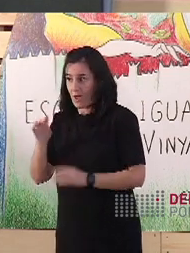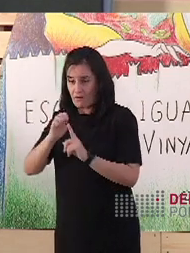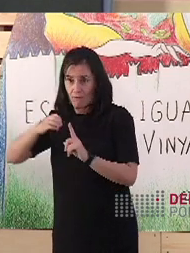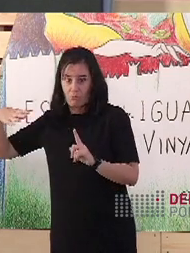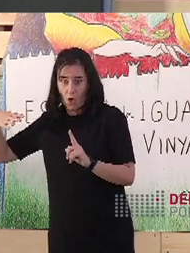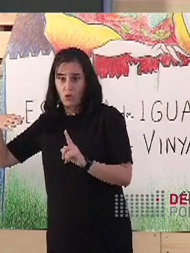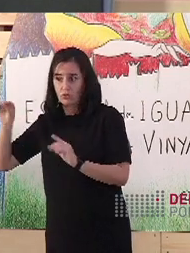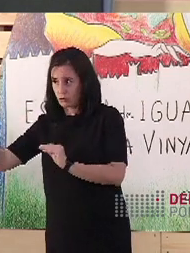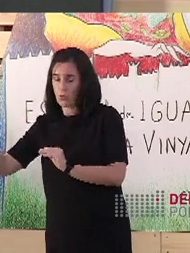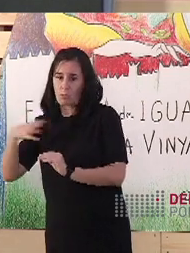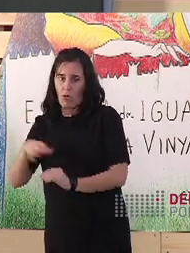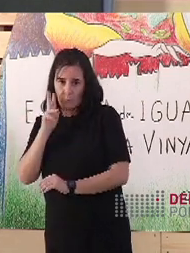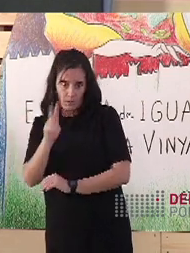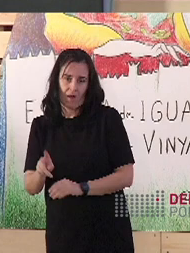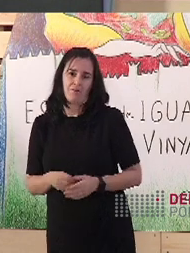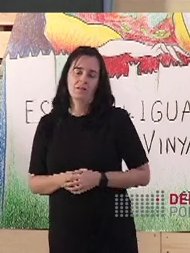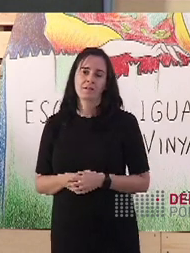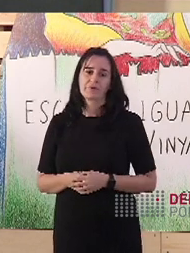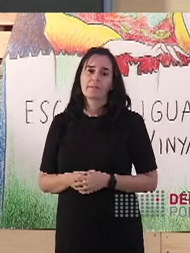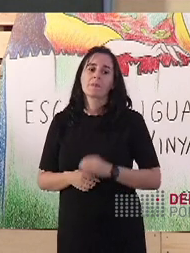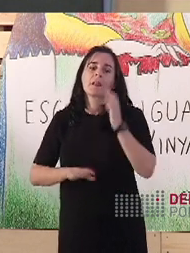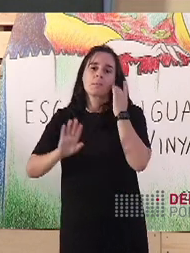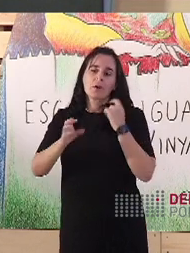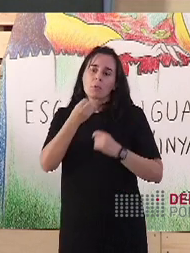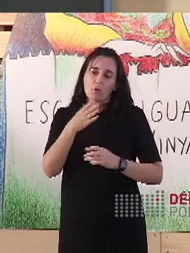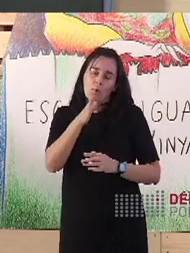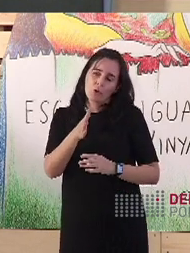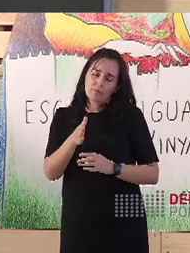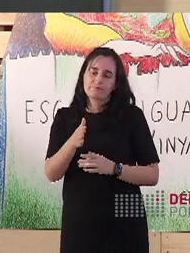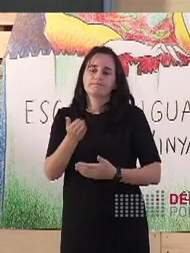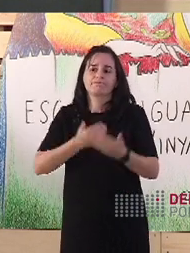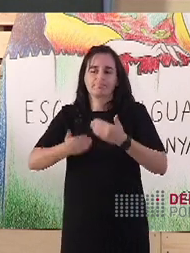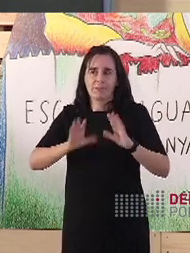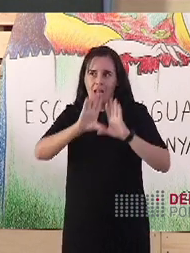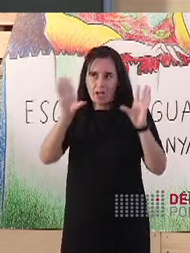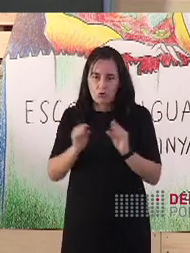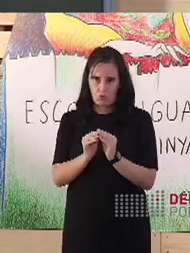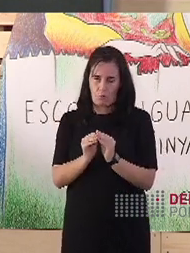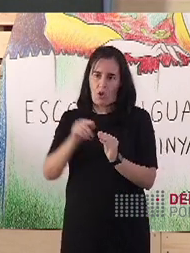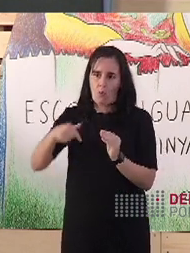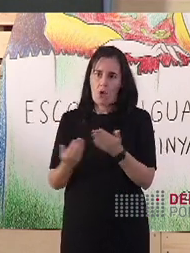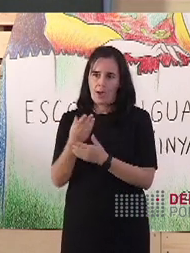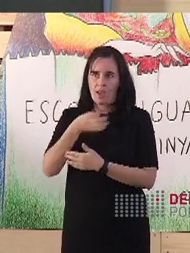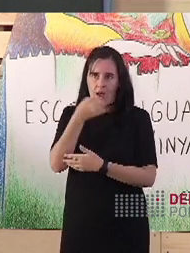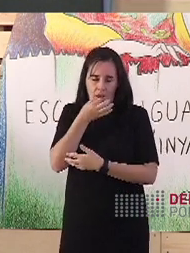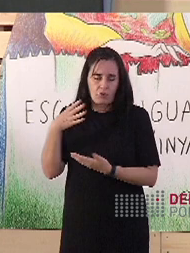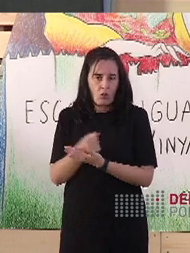¿no? Pero bueno, si por cerrar un poco todo lo que se ha hablado esta mañana sobre el modelo abolicionista,